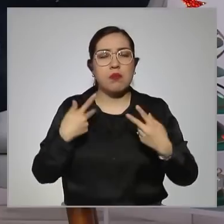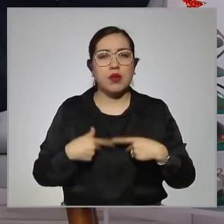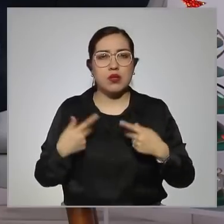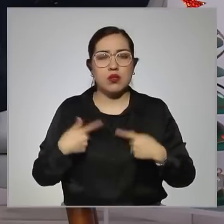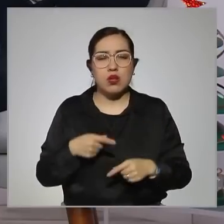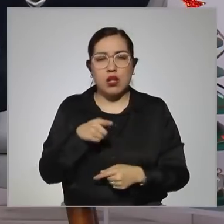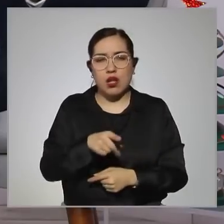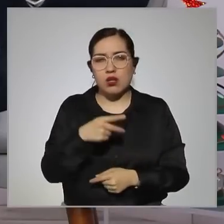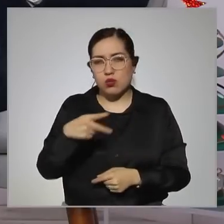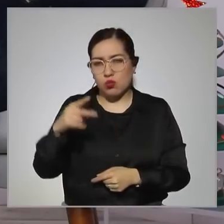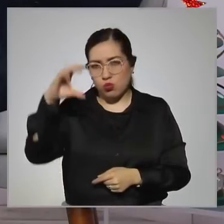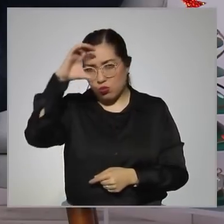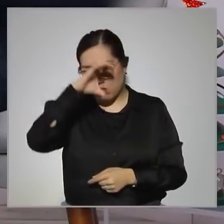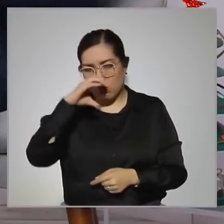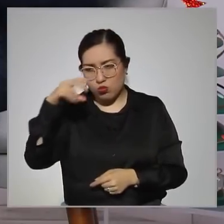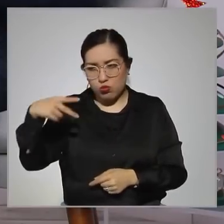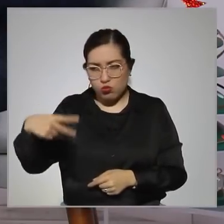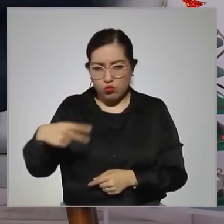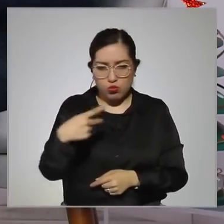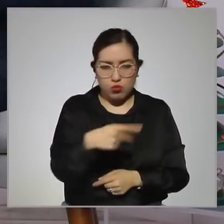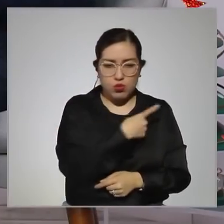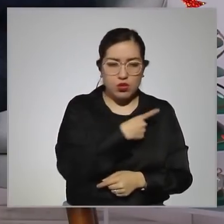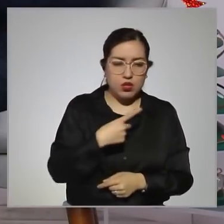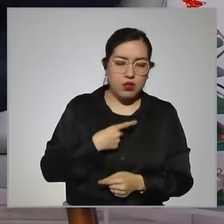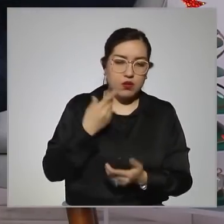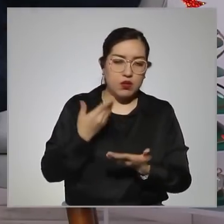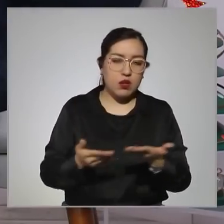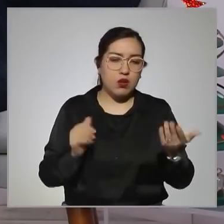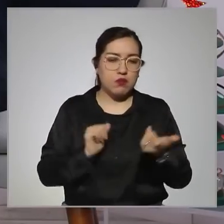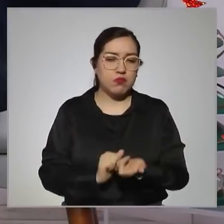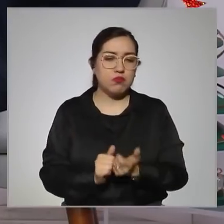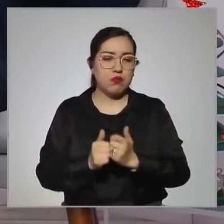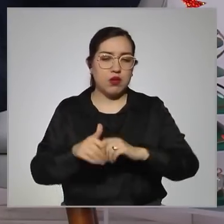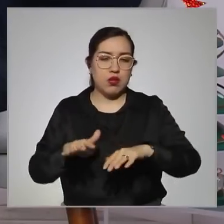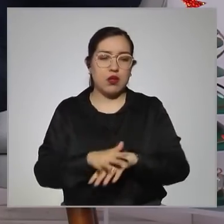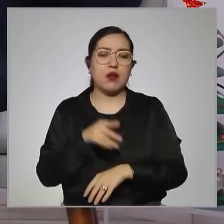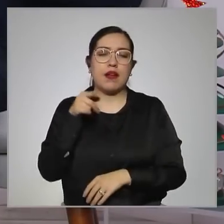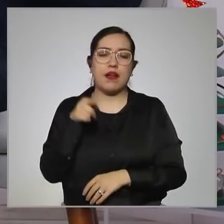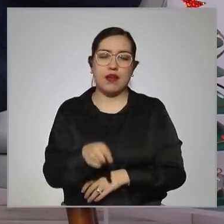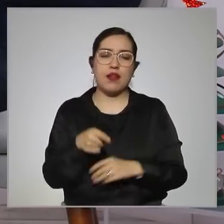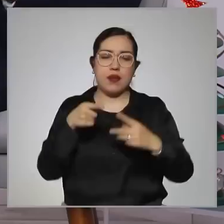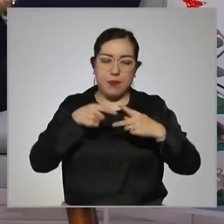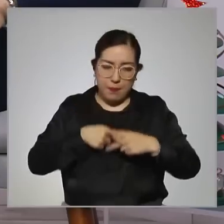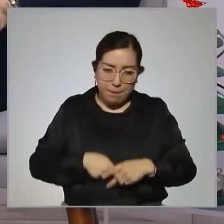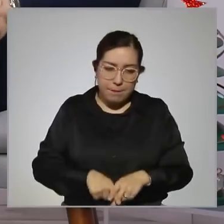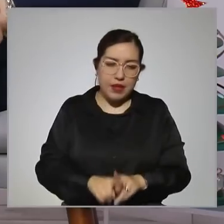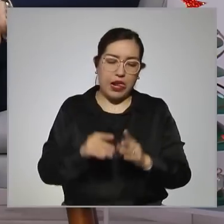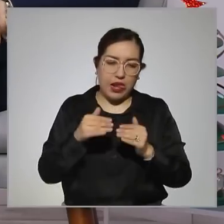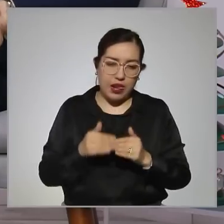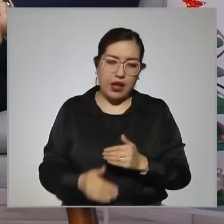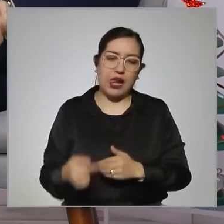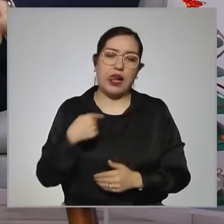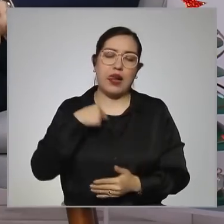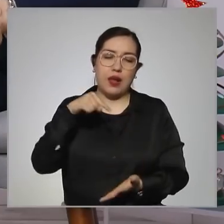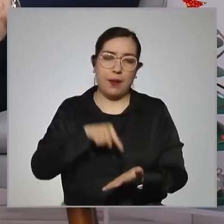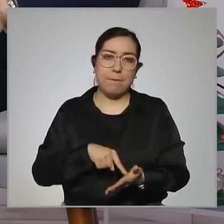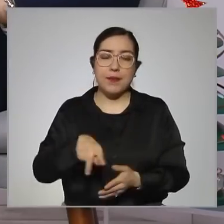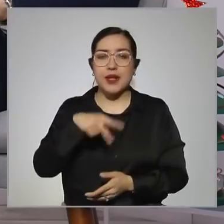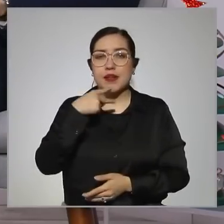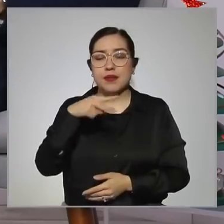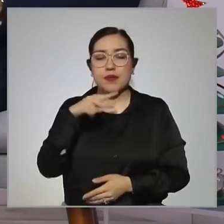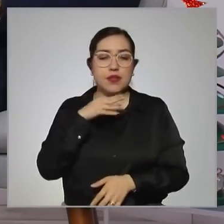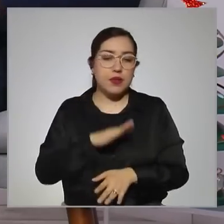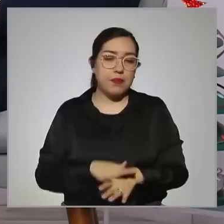tiene una cultura propia y que hay que irla transformando. Ahí se inicia precisamente. Y yo digo, la Navidad fue el parteaguas,